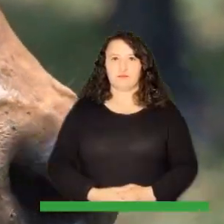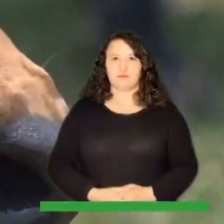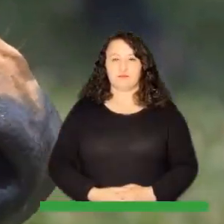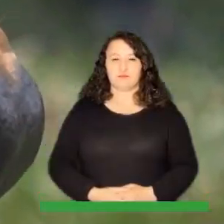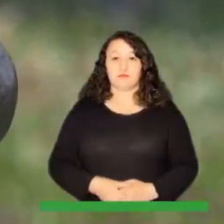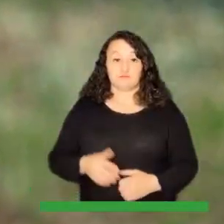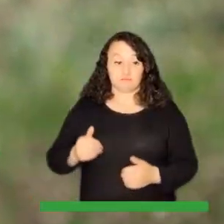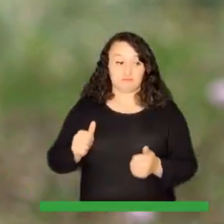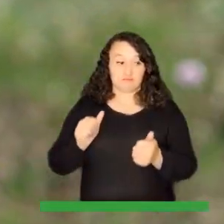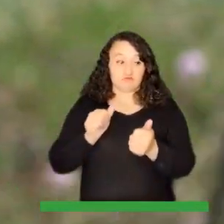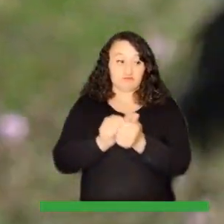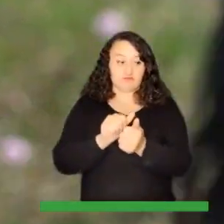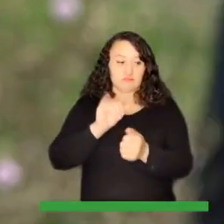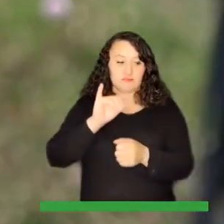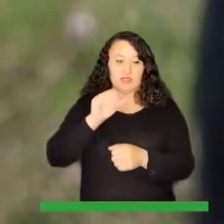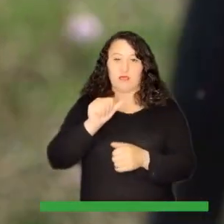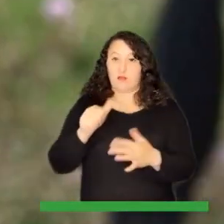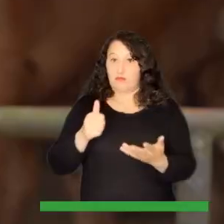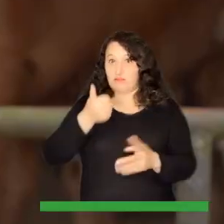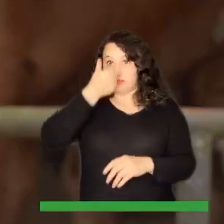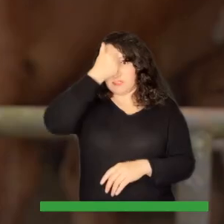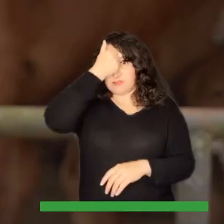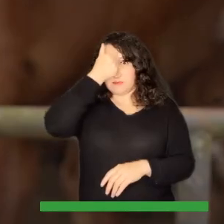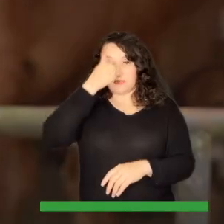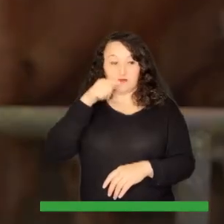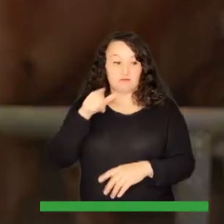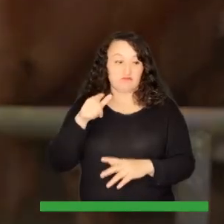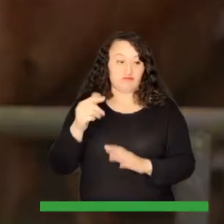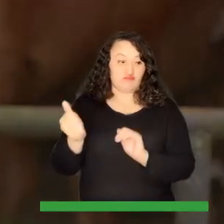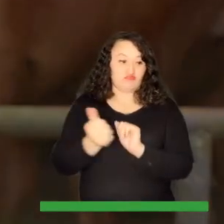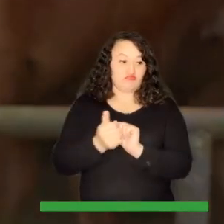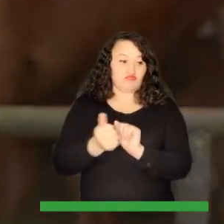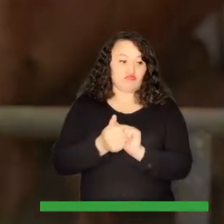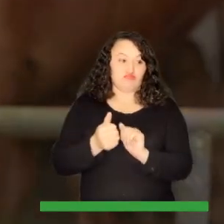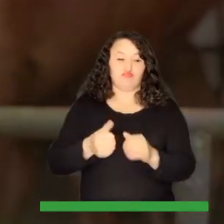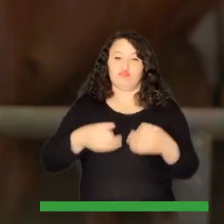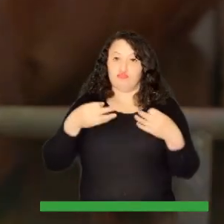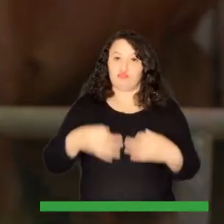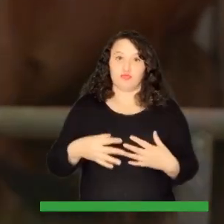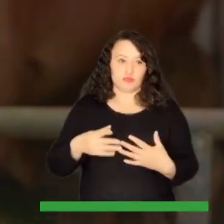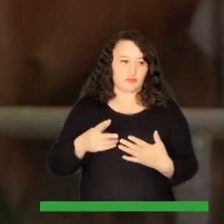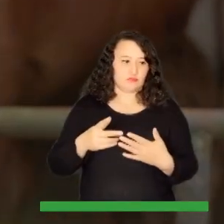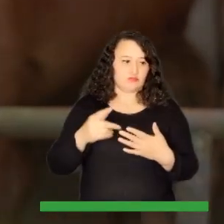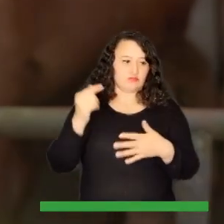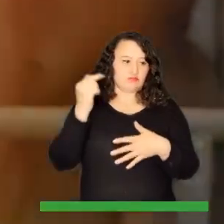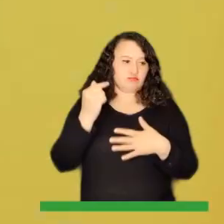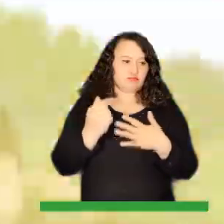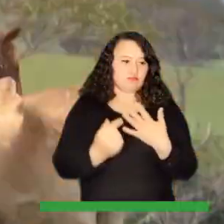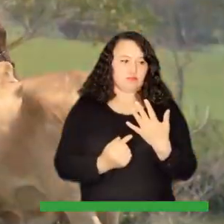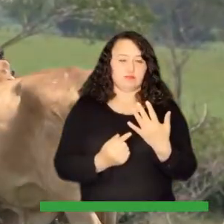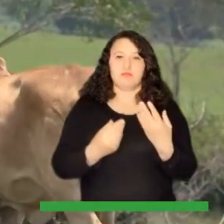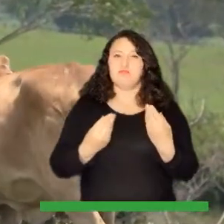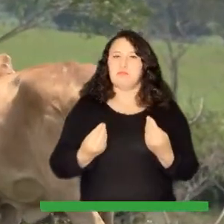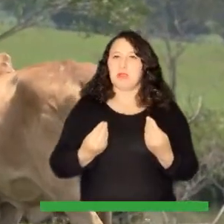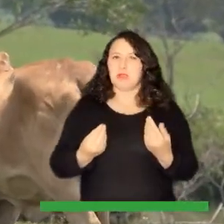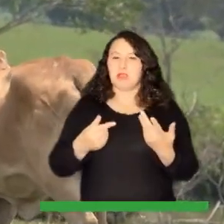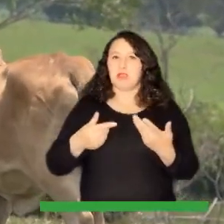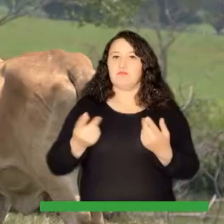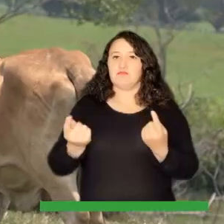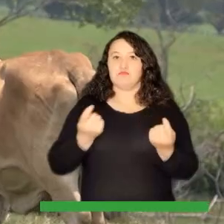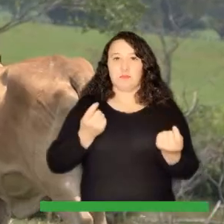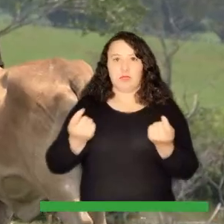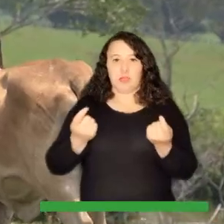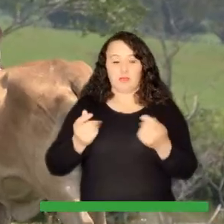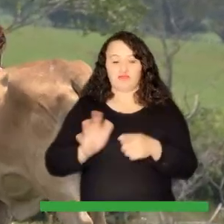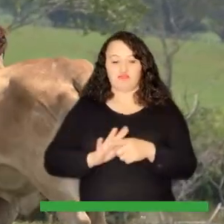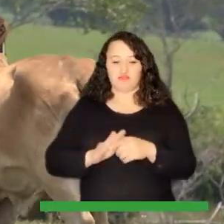El acompañamiento de Lica ha sido primordial. Ellos nos han dado prácticamente las pautas para hacer el